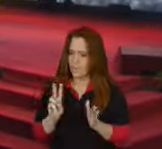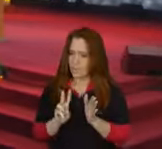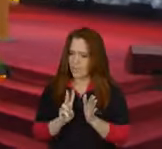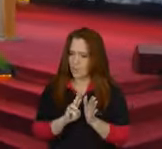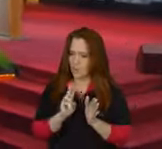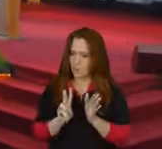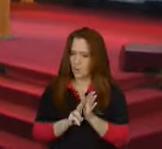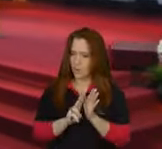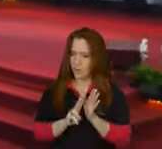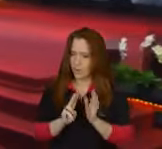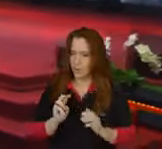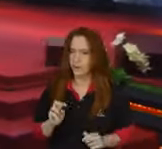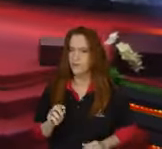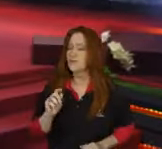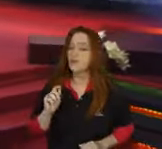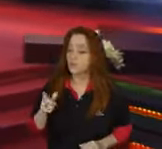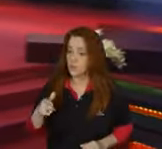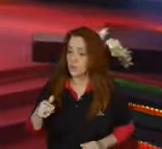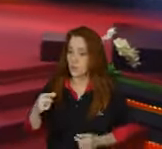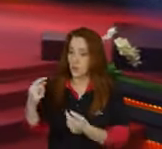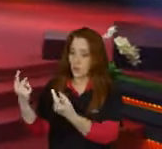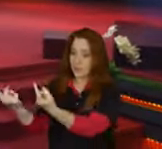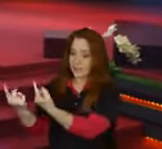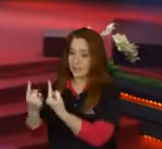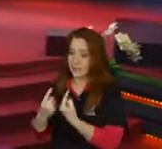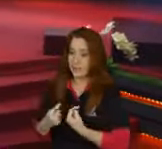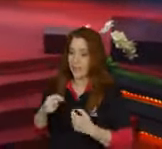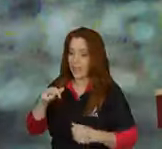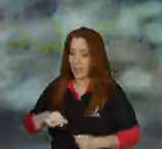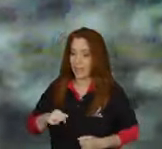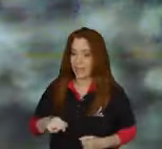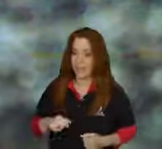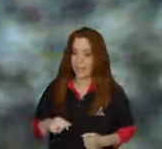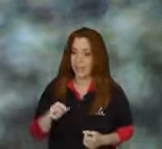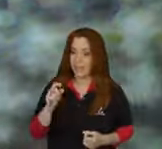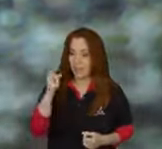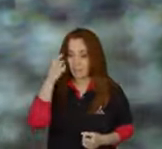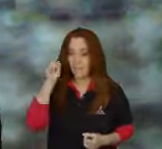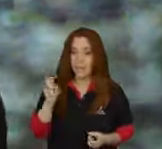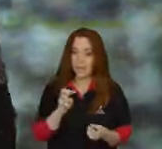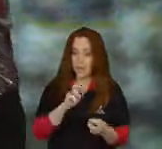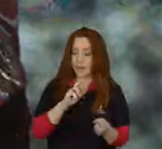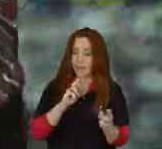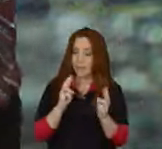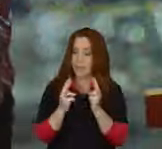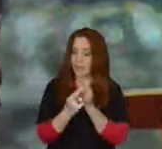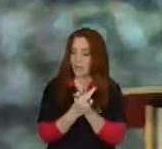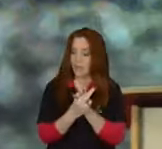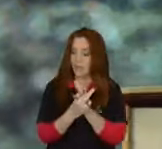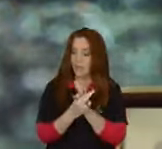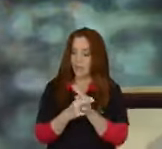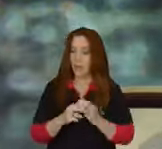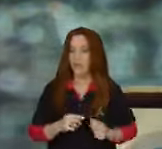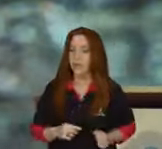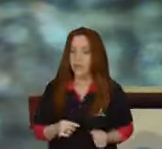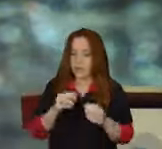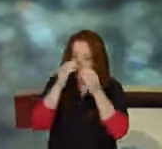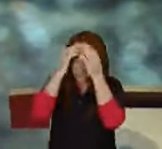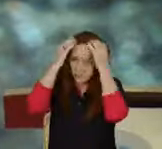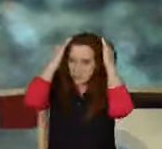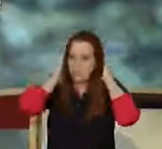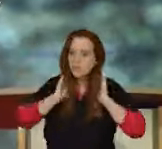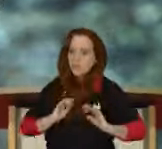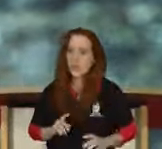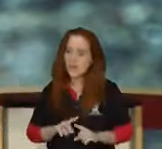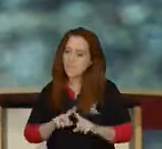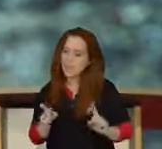me prestes atención, pues esto lo usaré para tu transformación. Y sé que nunca has vivido una cosa parecida, pero no te has dado